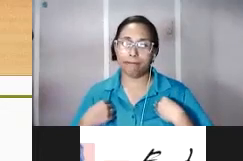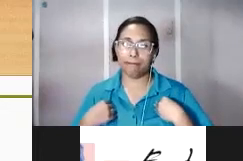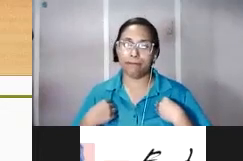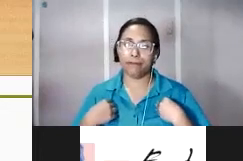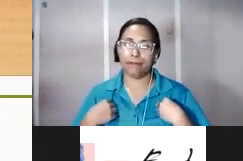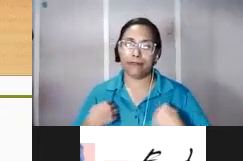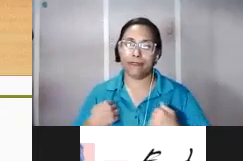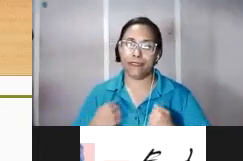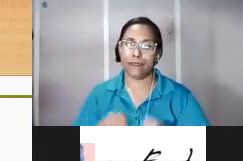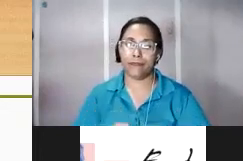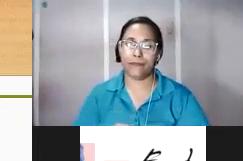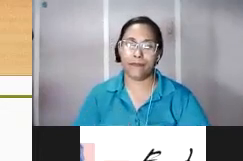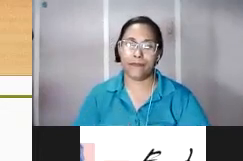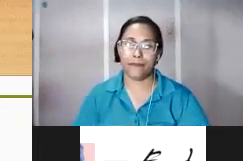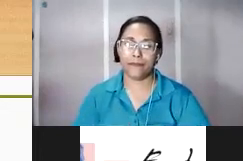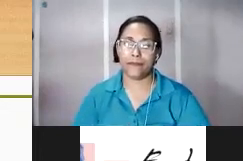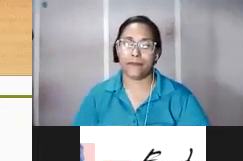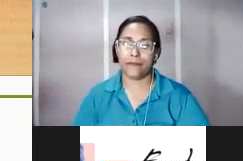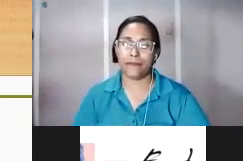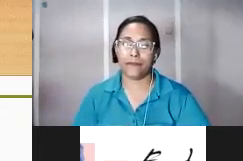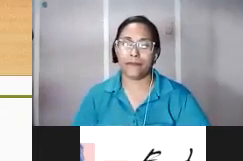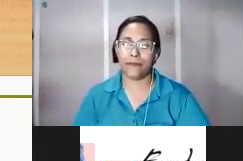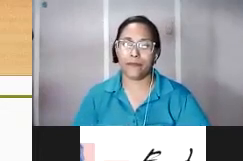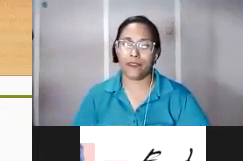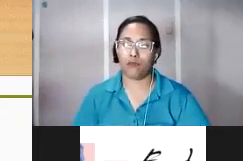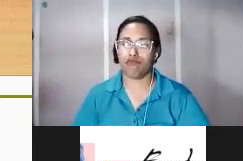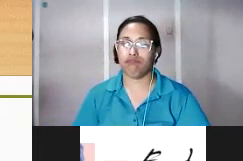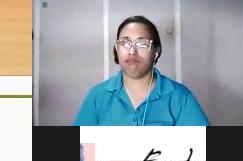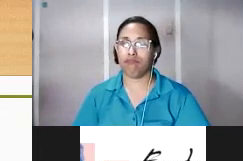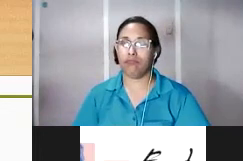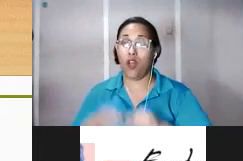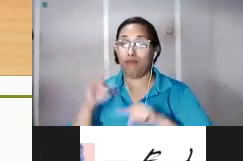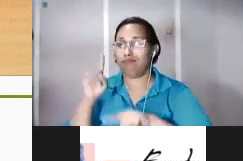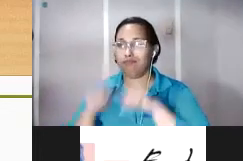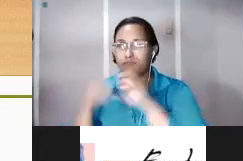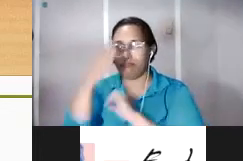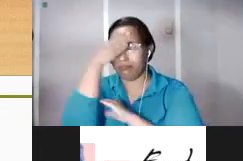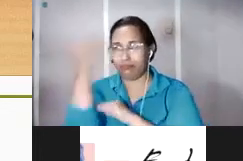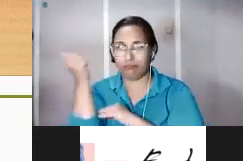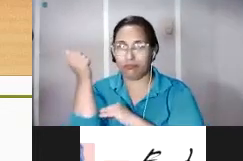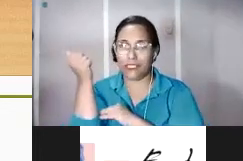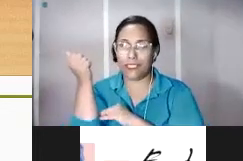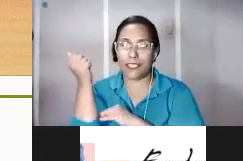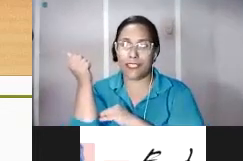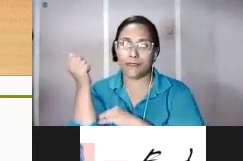ahí, ¿no? No podemos pasar por alto que en